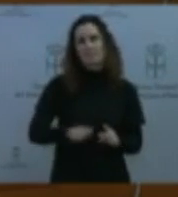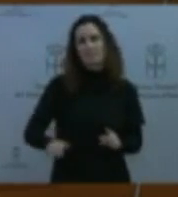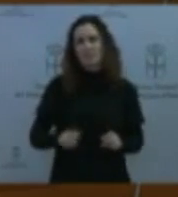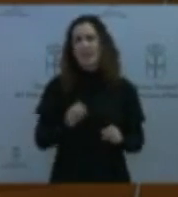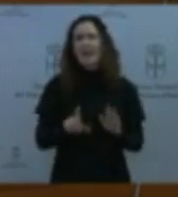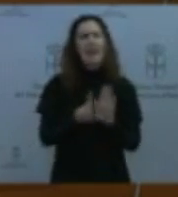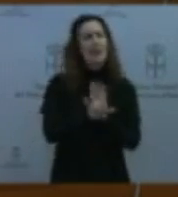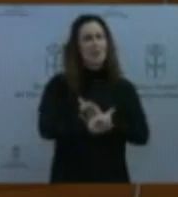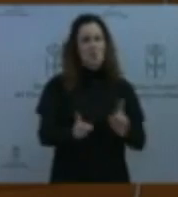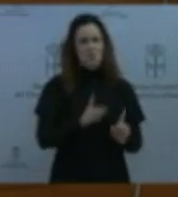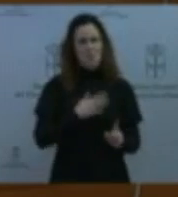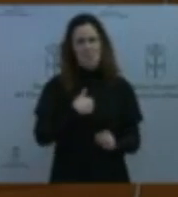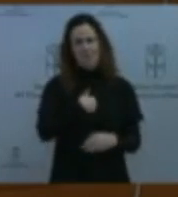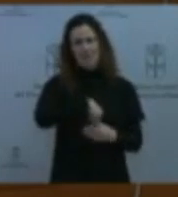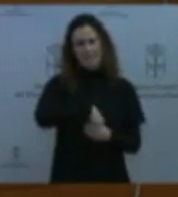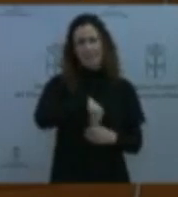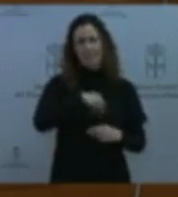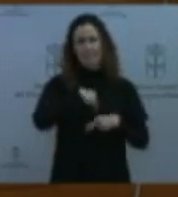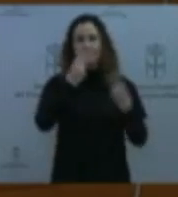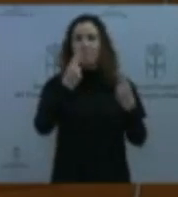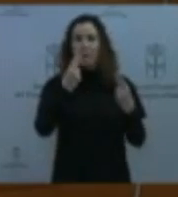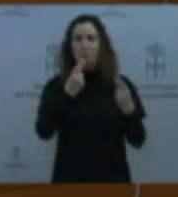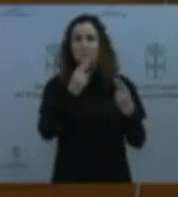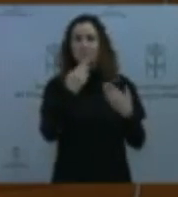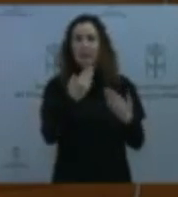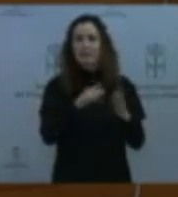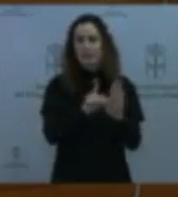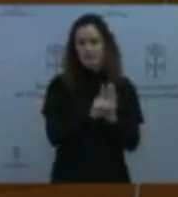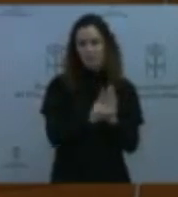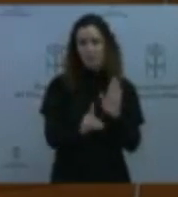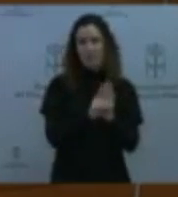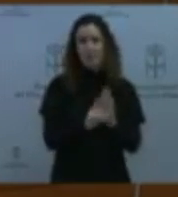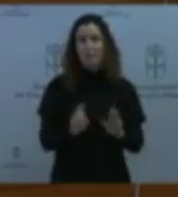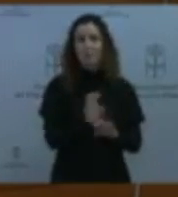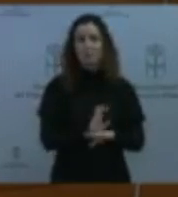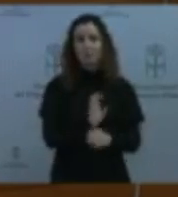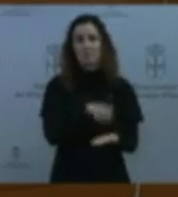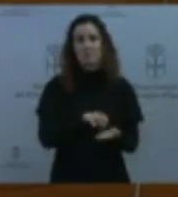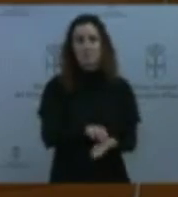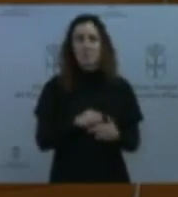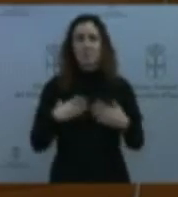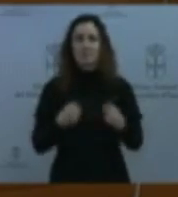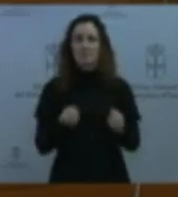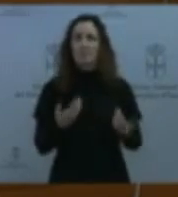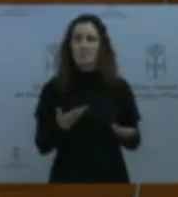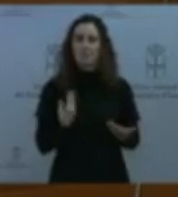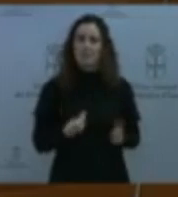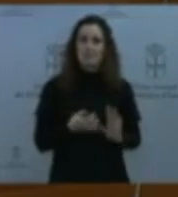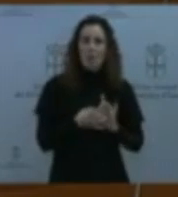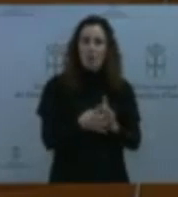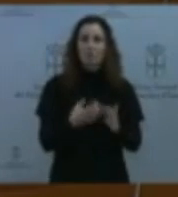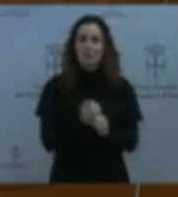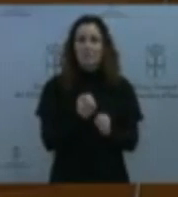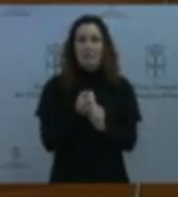decreto de la Consejería y el Servicio de Salud. En esa línea estamos trabajando porque creo